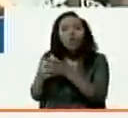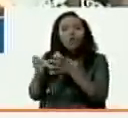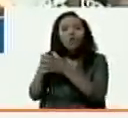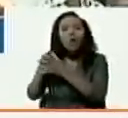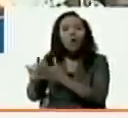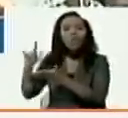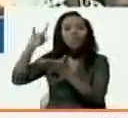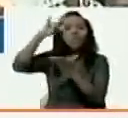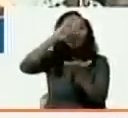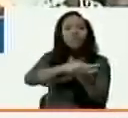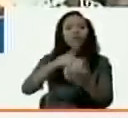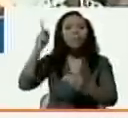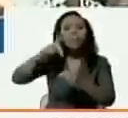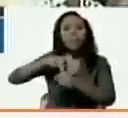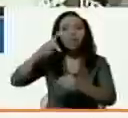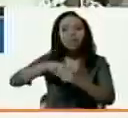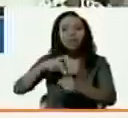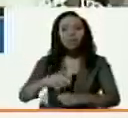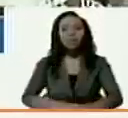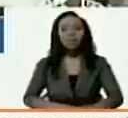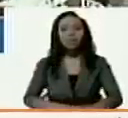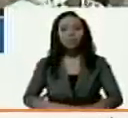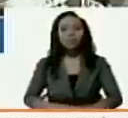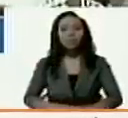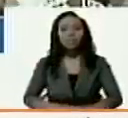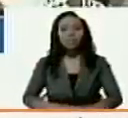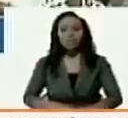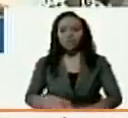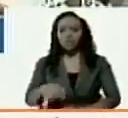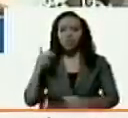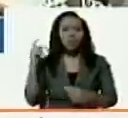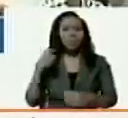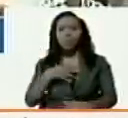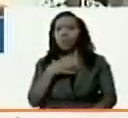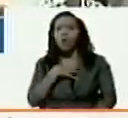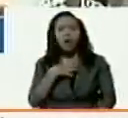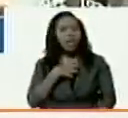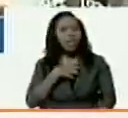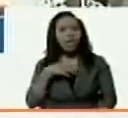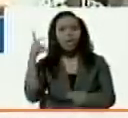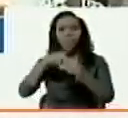PDVSA. No puede PDVSA utilizar sus aviones.